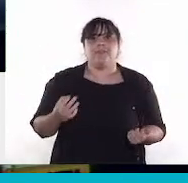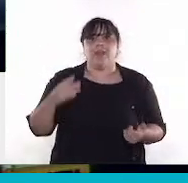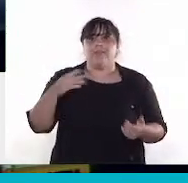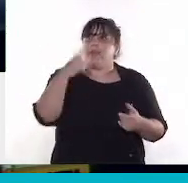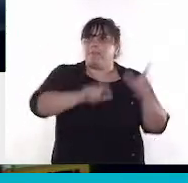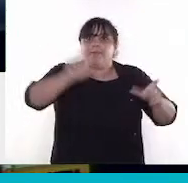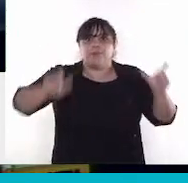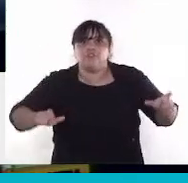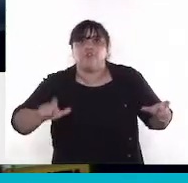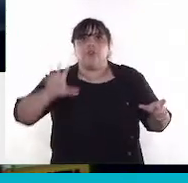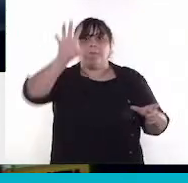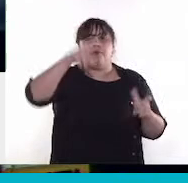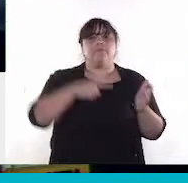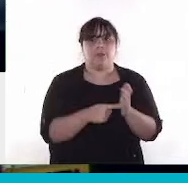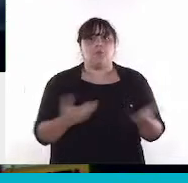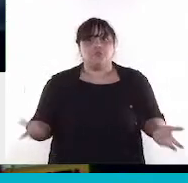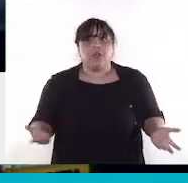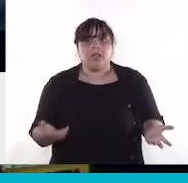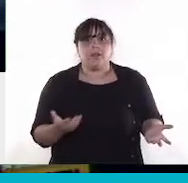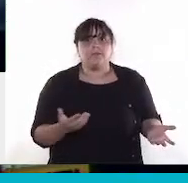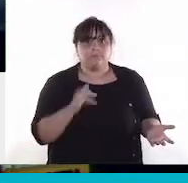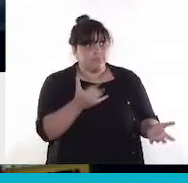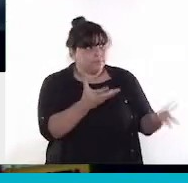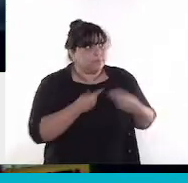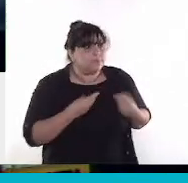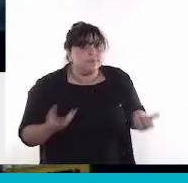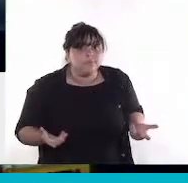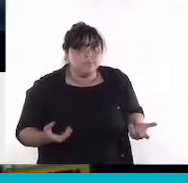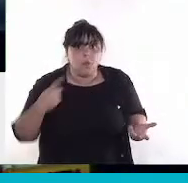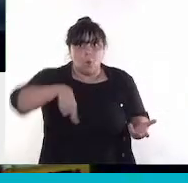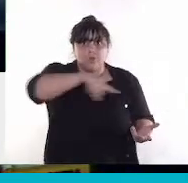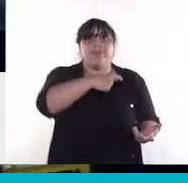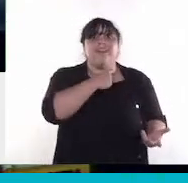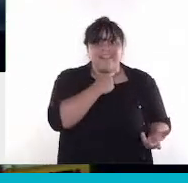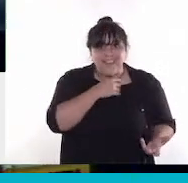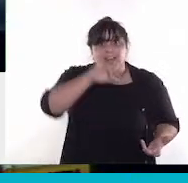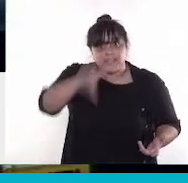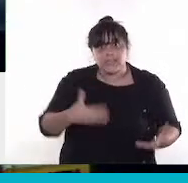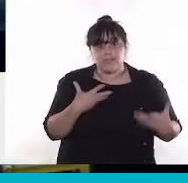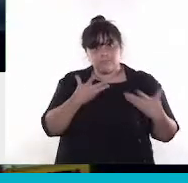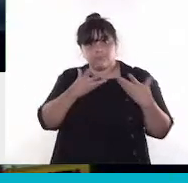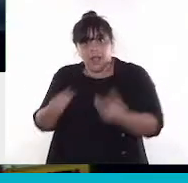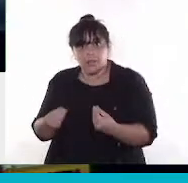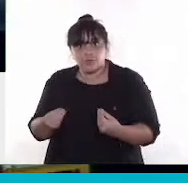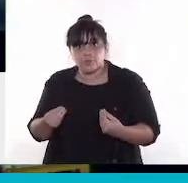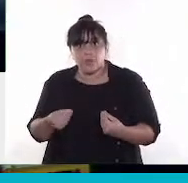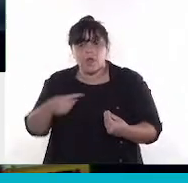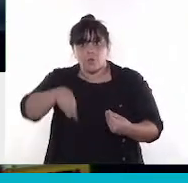vecinos y vecinas de esta provincia. Si quieren colaborar,